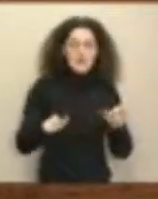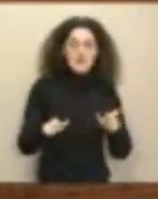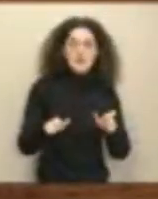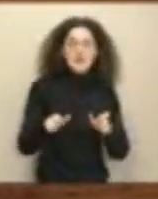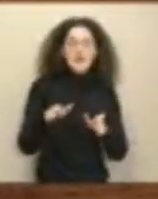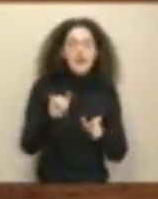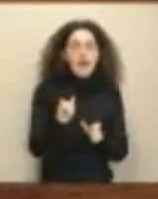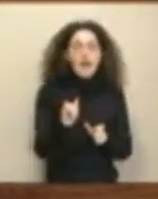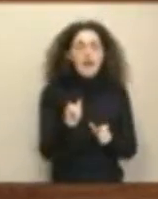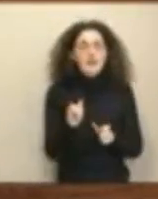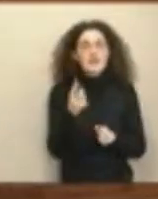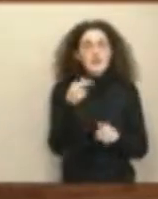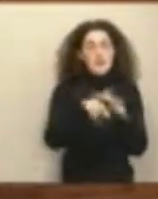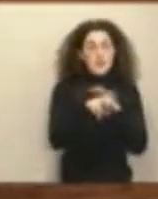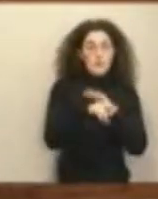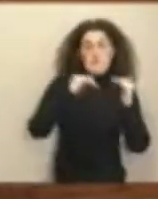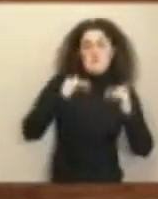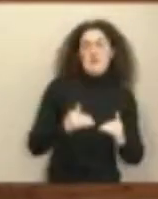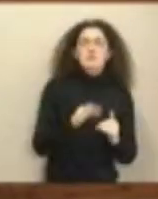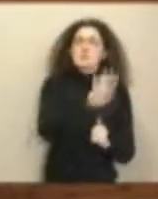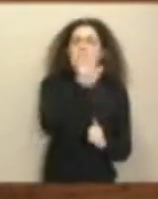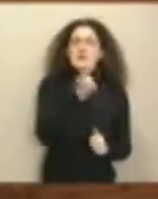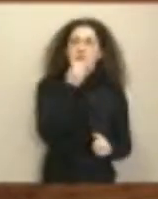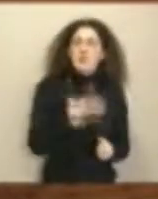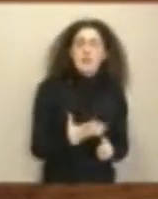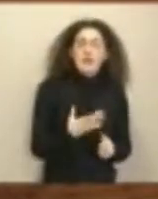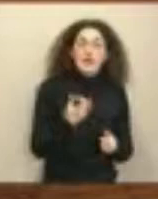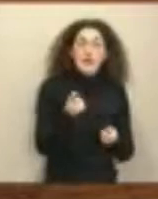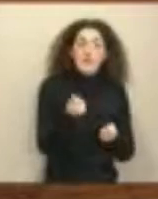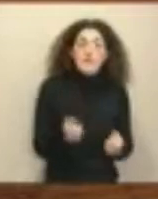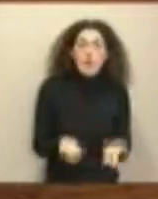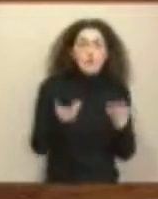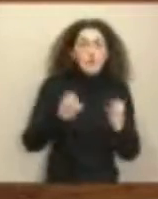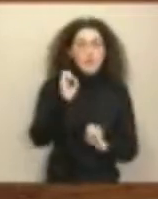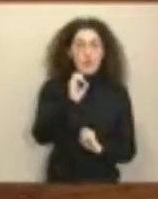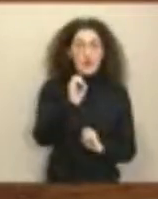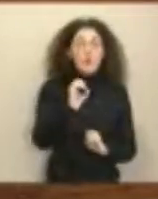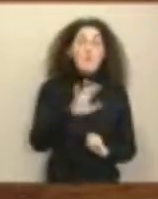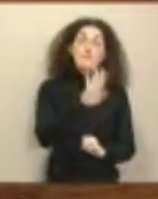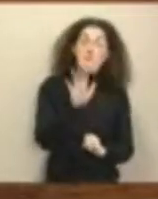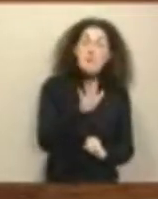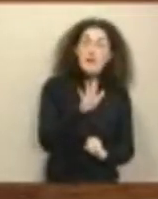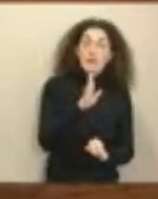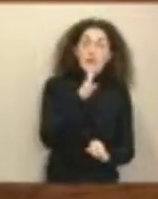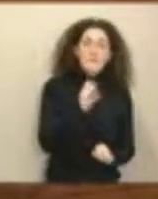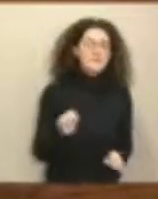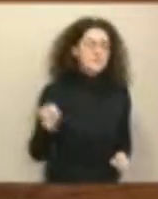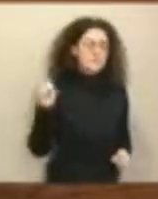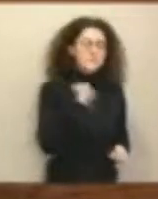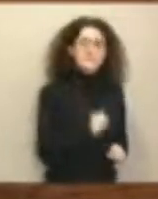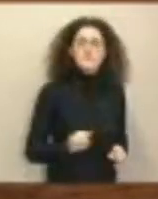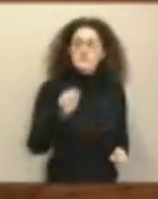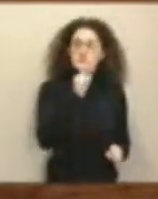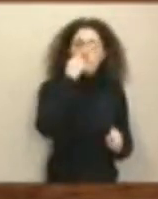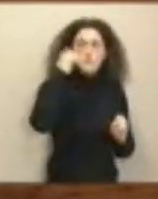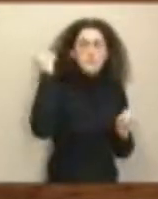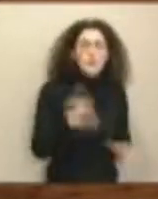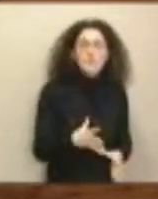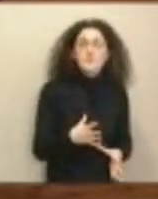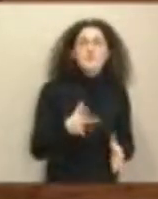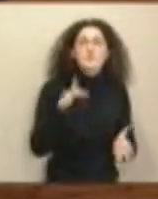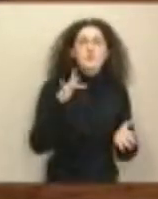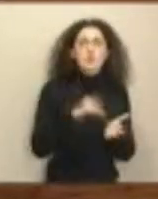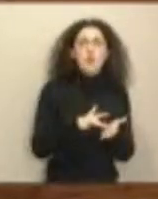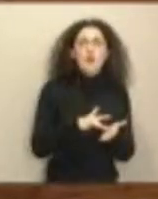tienen menos recursos. Me parece muy bien que la inflación sea cero y me parece espléndidamente bien que llevemos